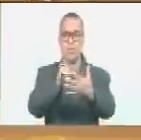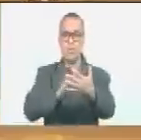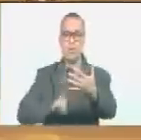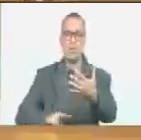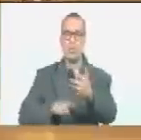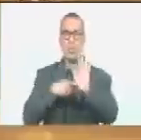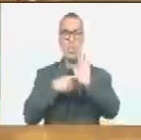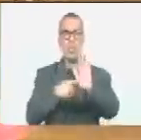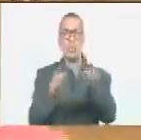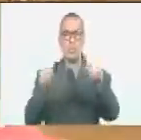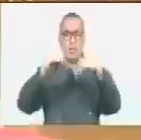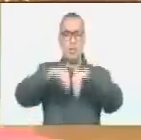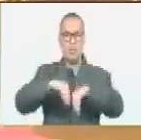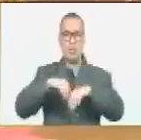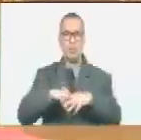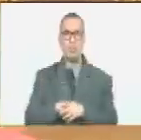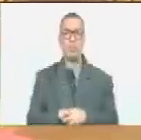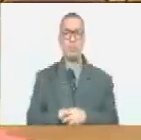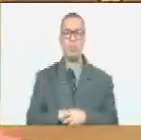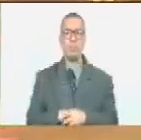del presente acuerdo.